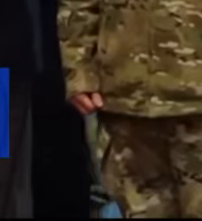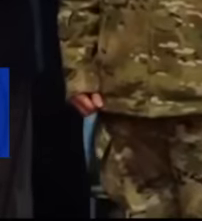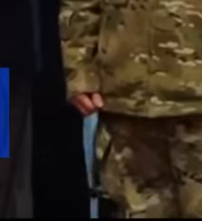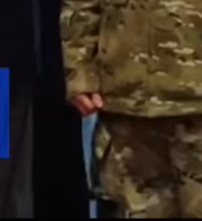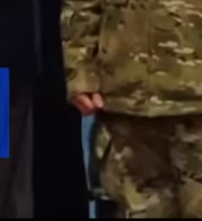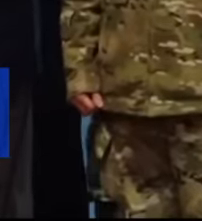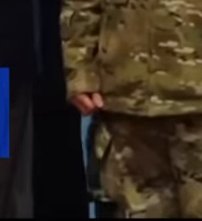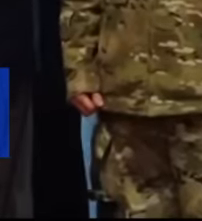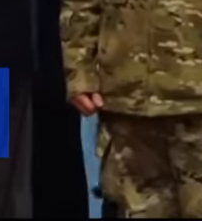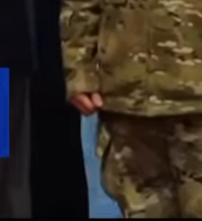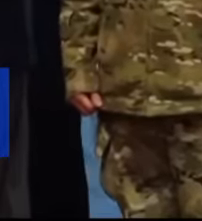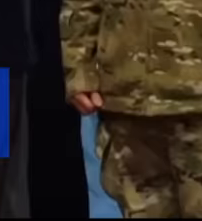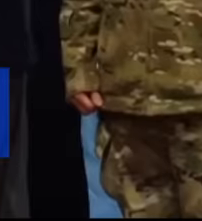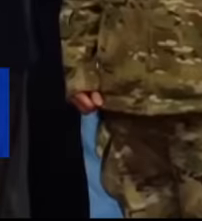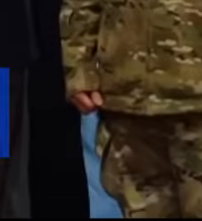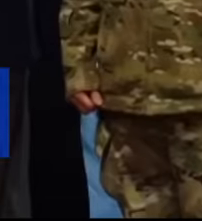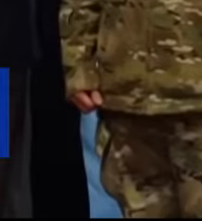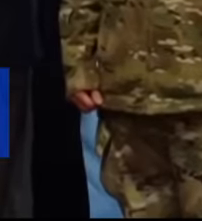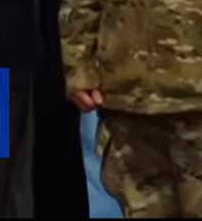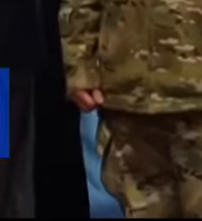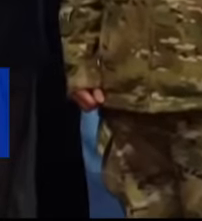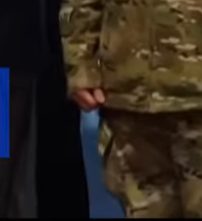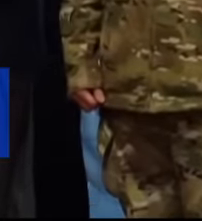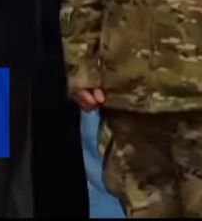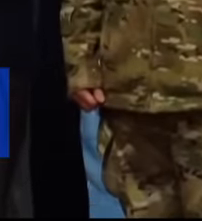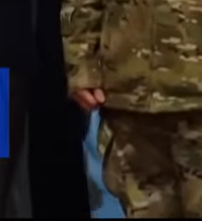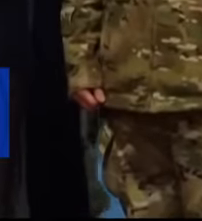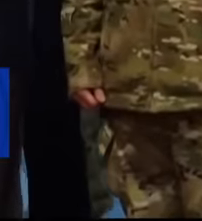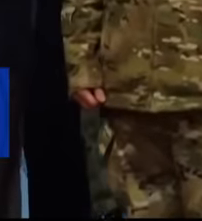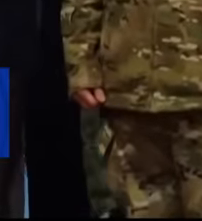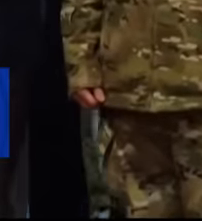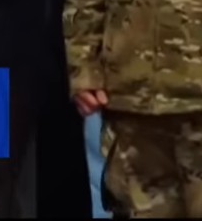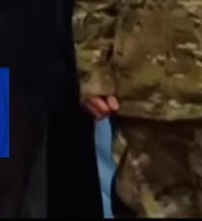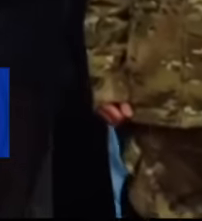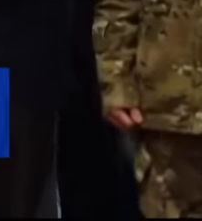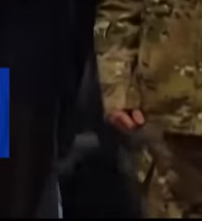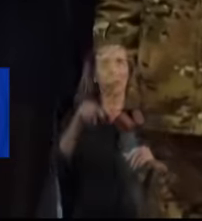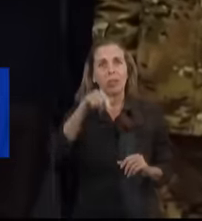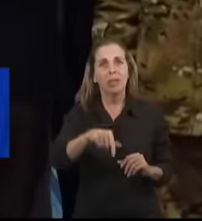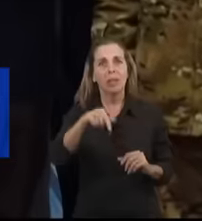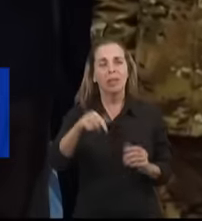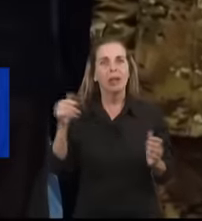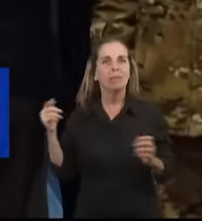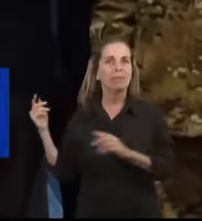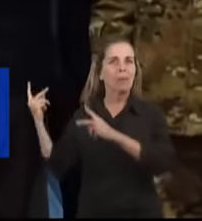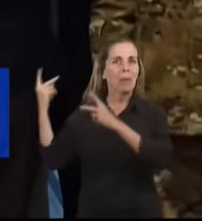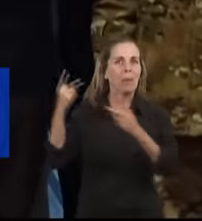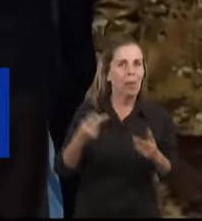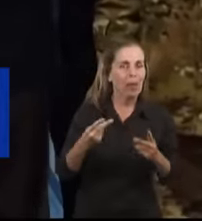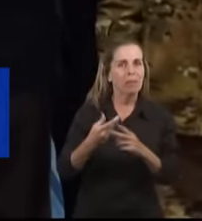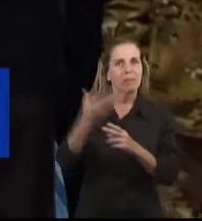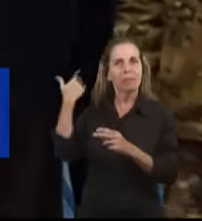Gerardo Milei. Buenas noches. Si bien esta visita no estaba programada en